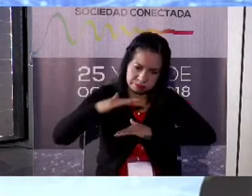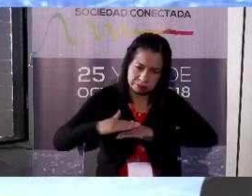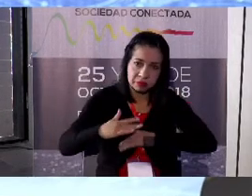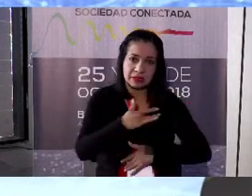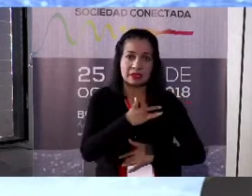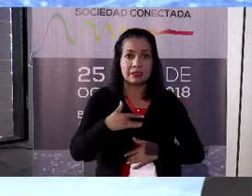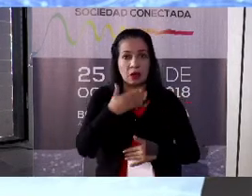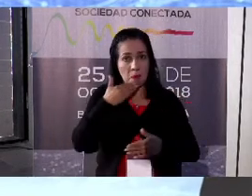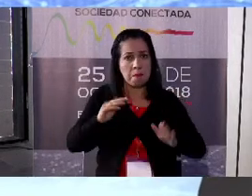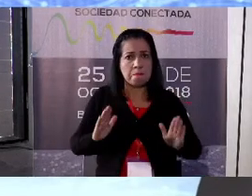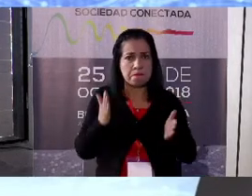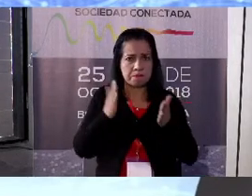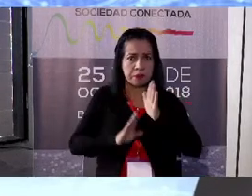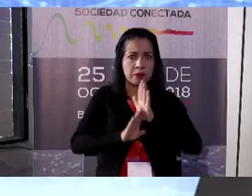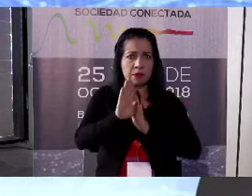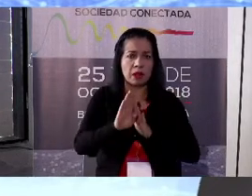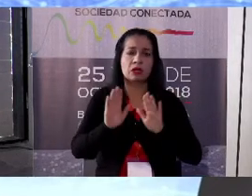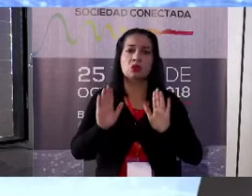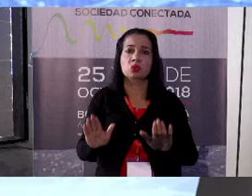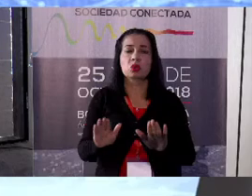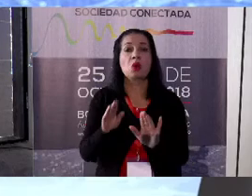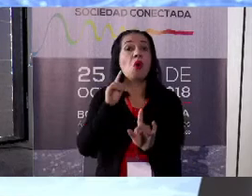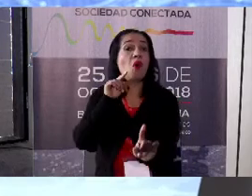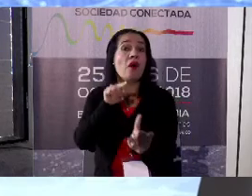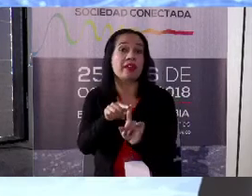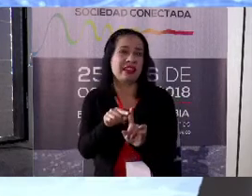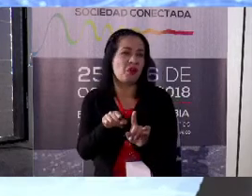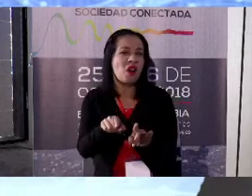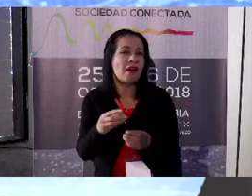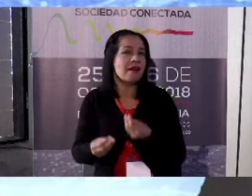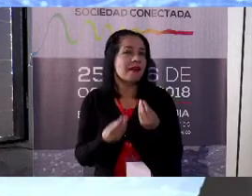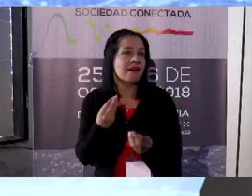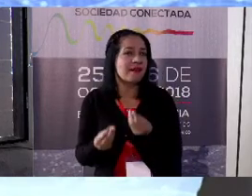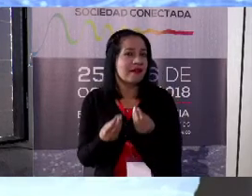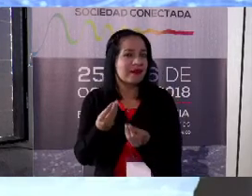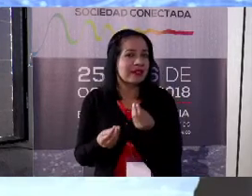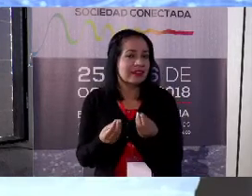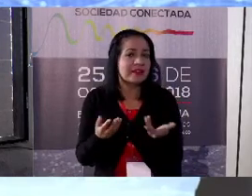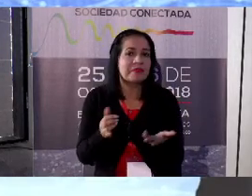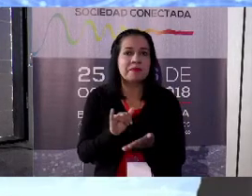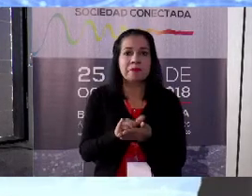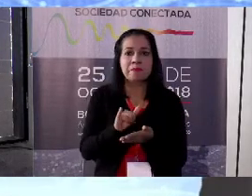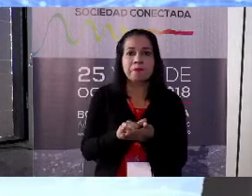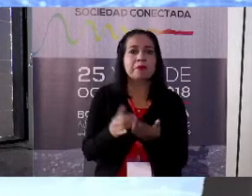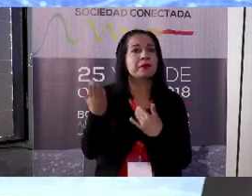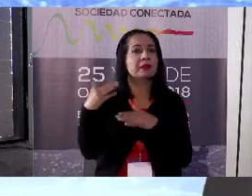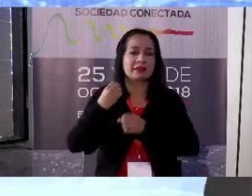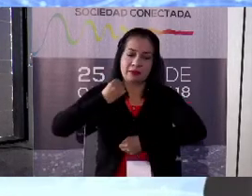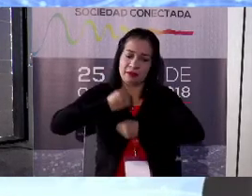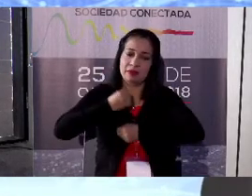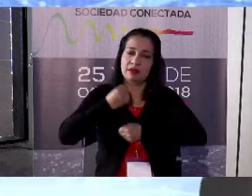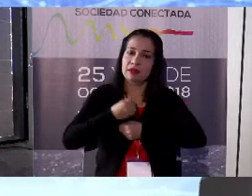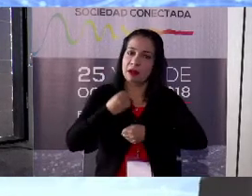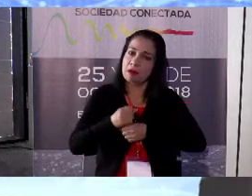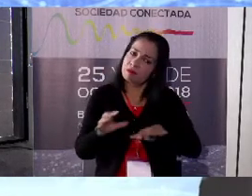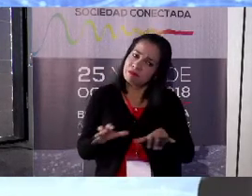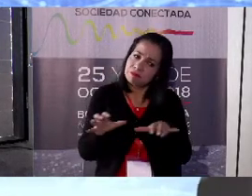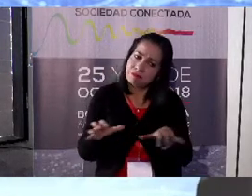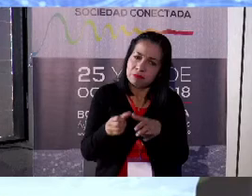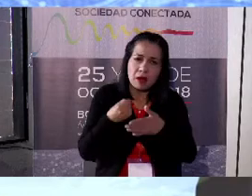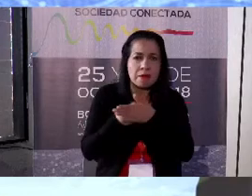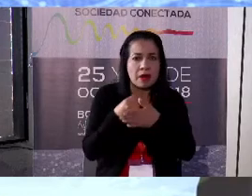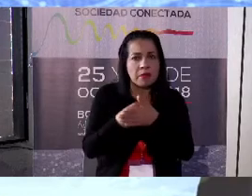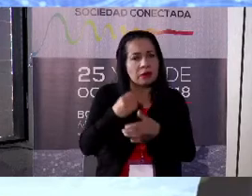salud eh Este es un objetivo en el cual nosotros eh últimamente hemos estado trabajando muy fuertemente